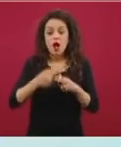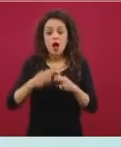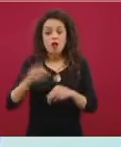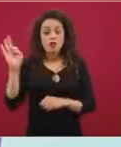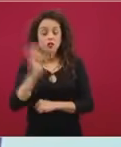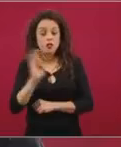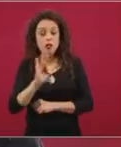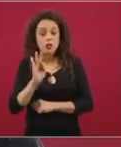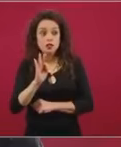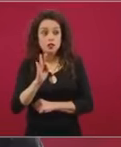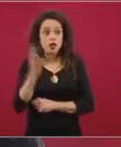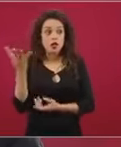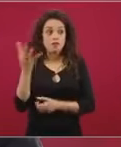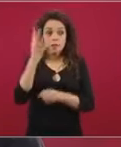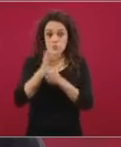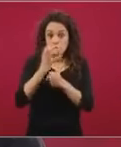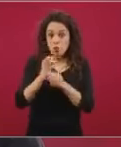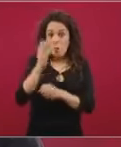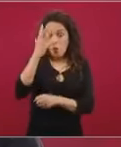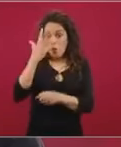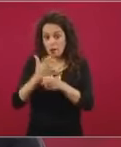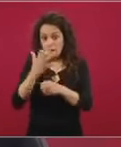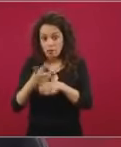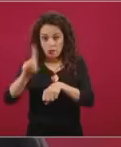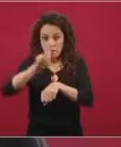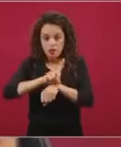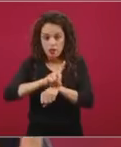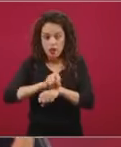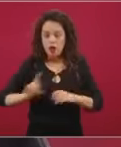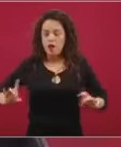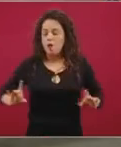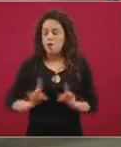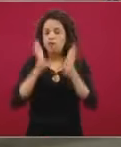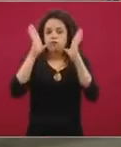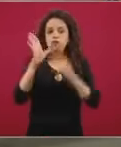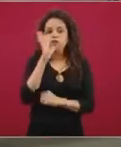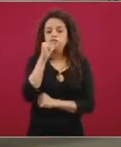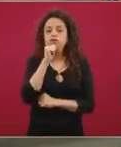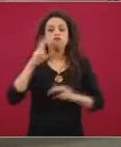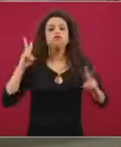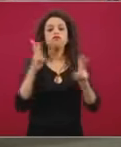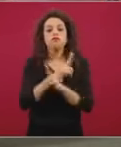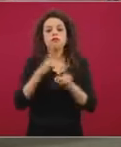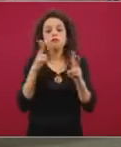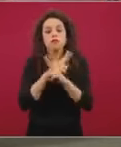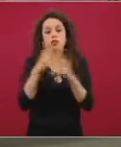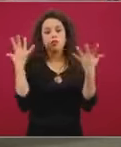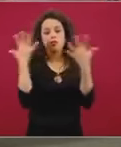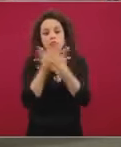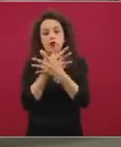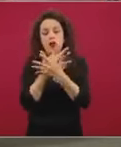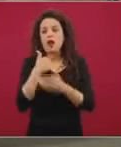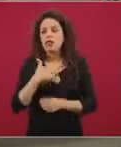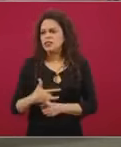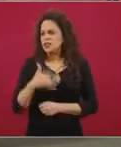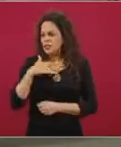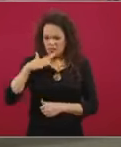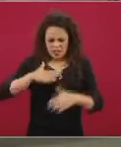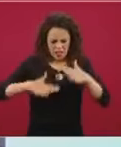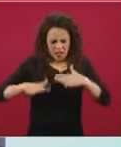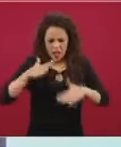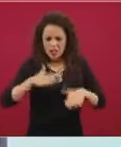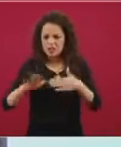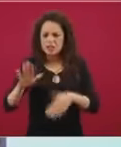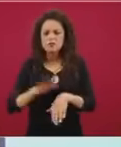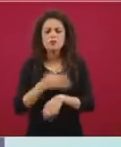4º o 5º día, no pueden respirar, tienen enorme cansancio, y este cansancio se explica